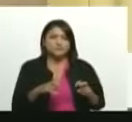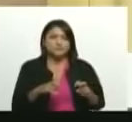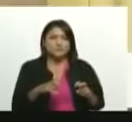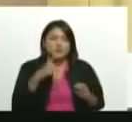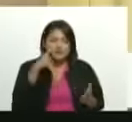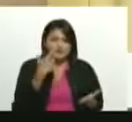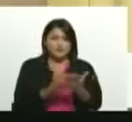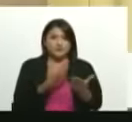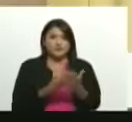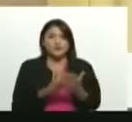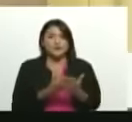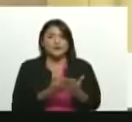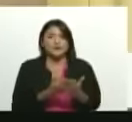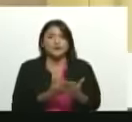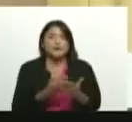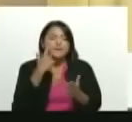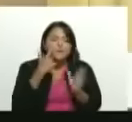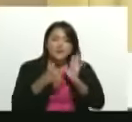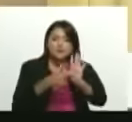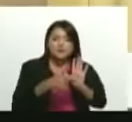muestra de una escuela